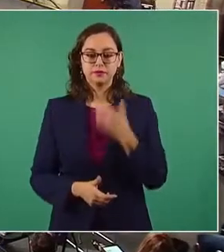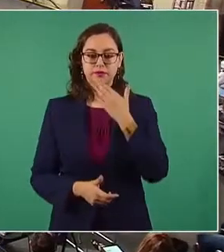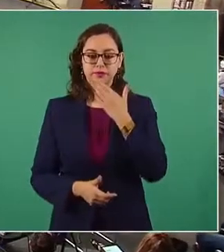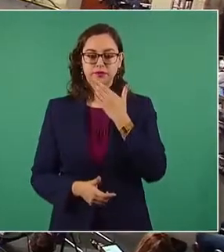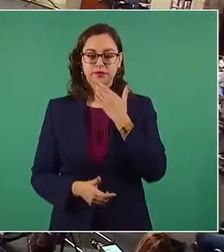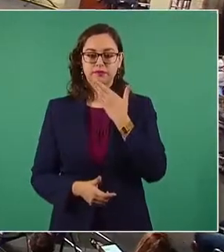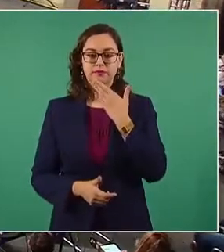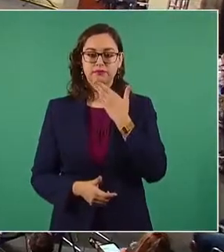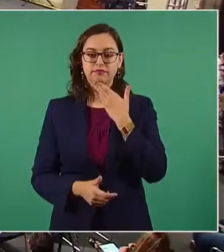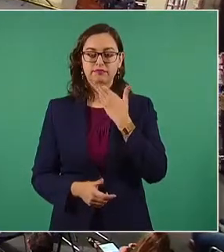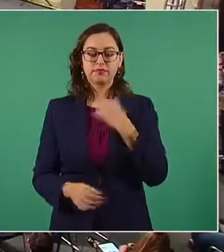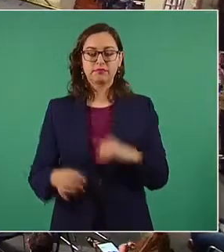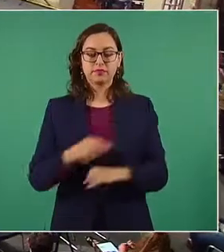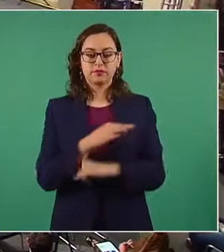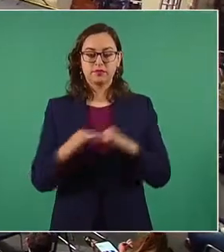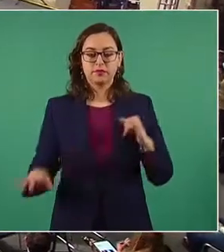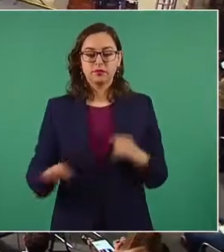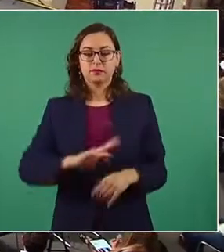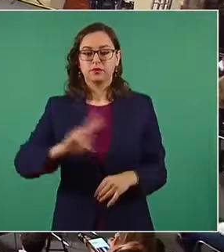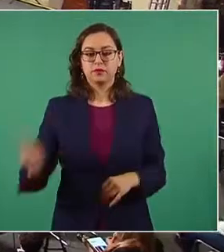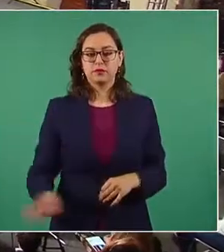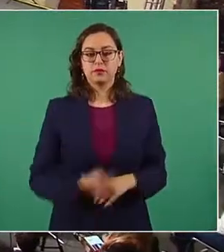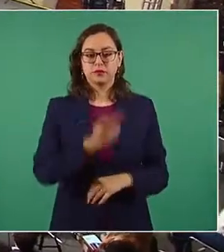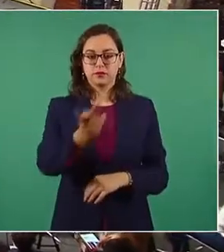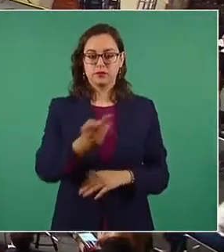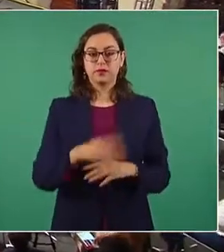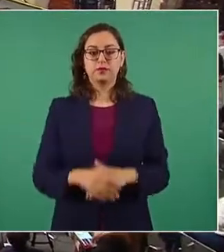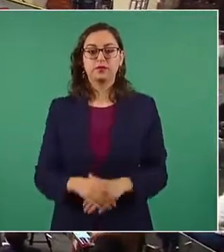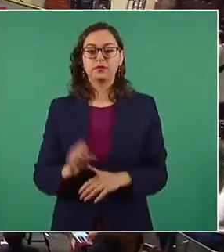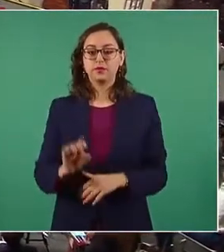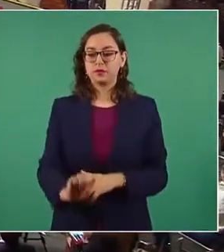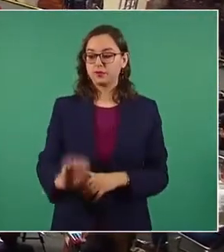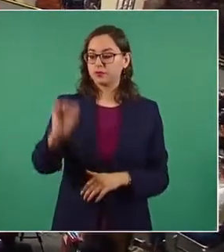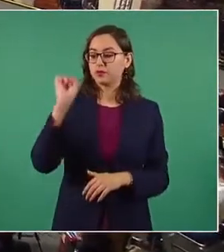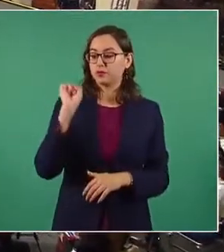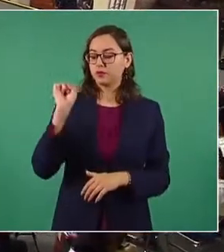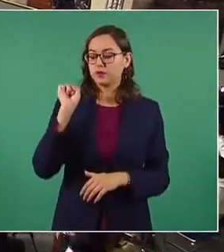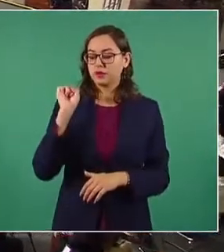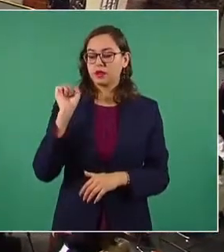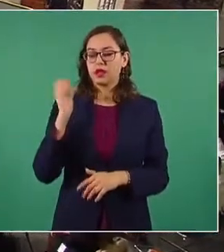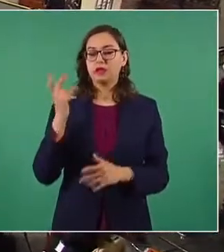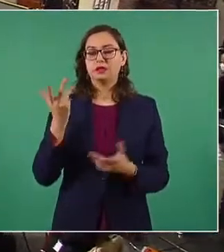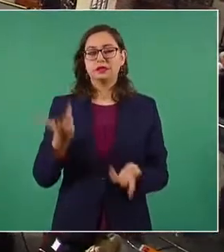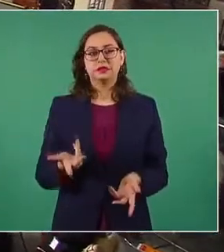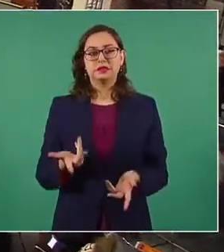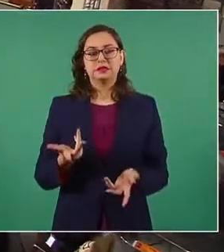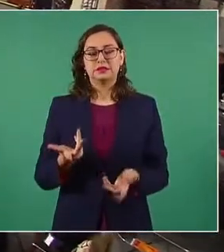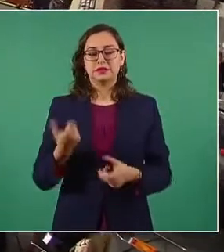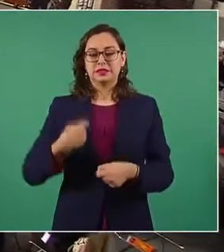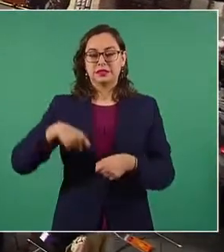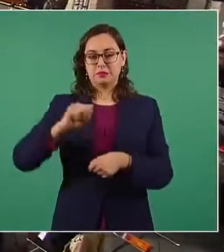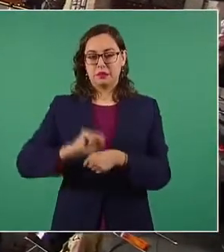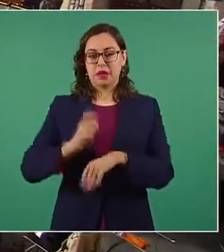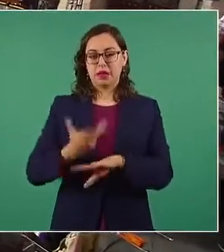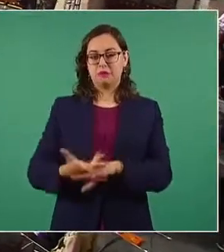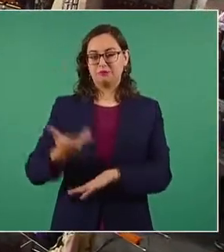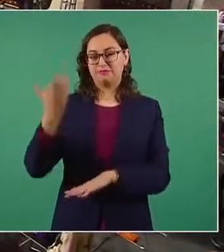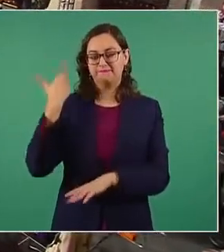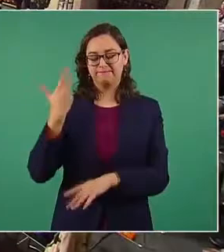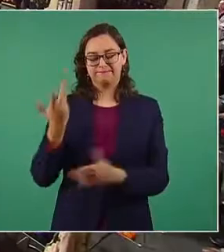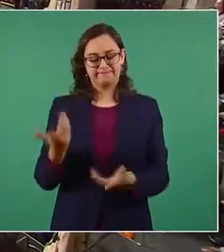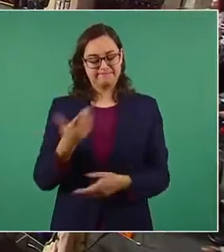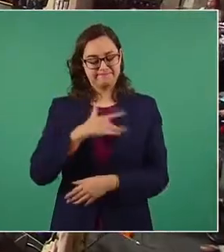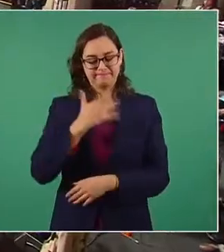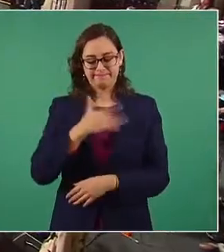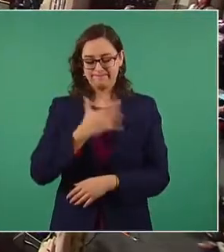Ya mi última pregunta. La semana pasada pues fue un día triste para Sonora, pues falleció una niña de